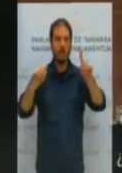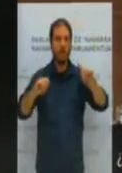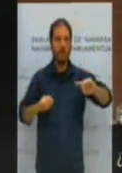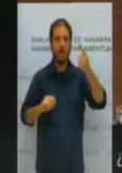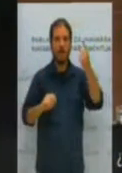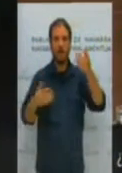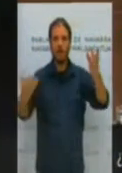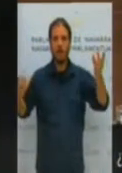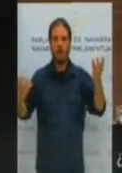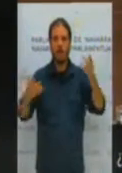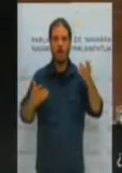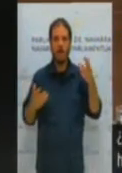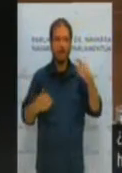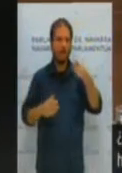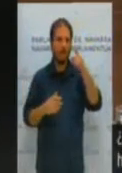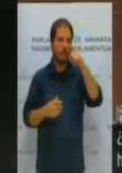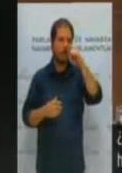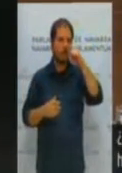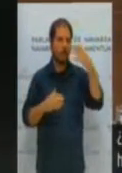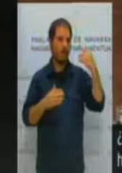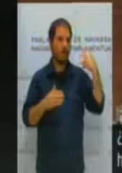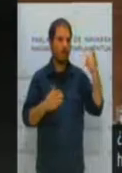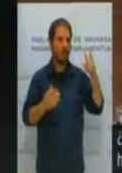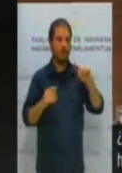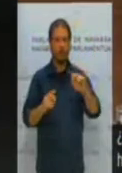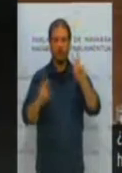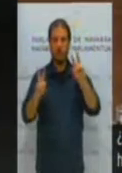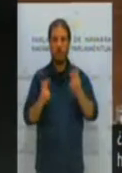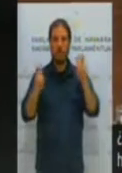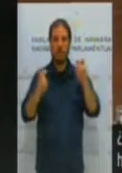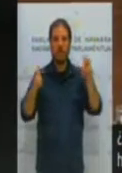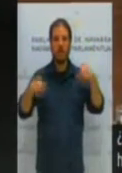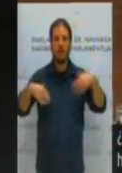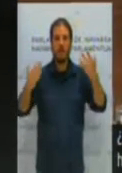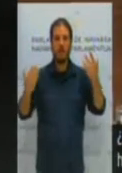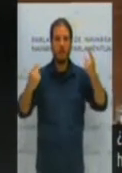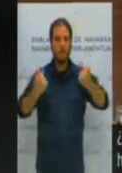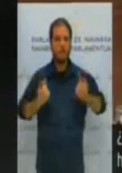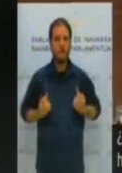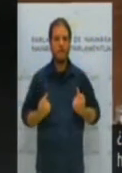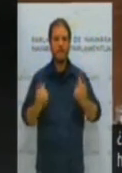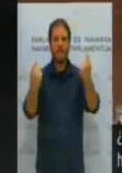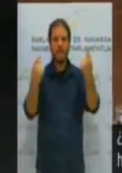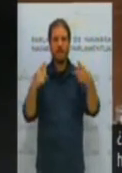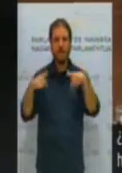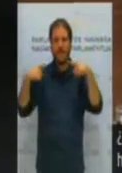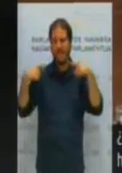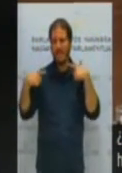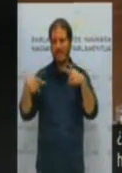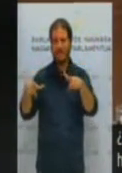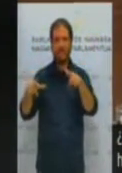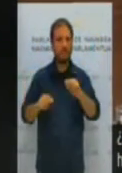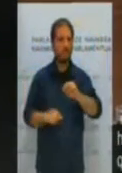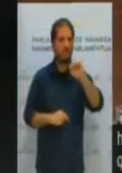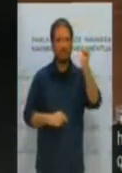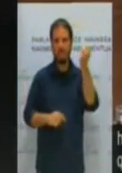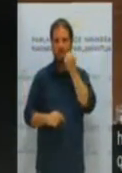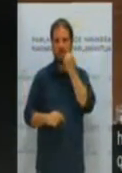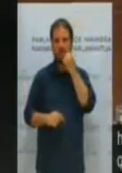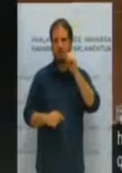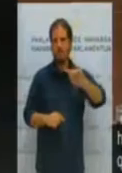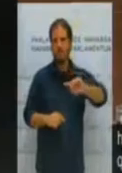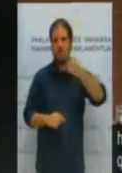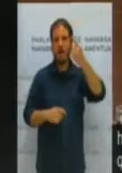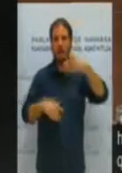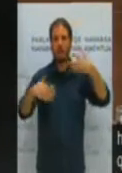Esto ocurre todos los años. La principal novedad de este año es que por primera vez el departamento que más quejas ha reunido es el